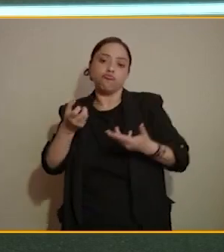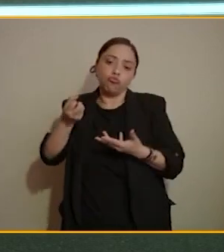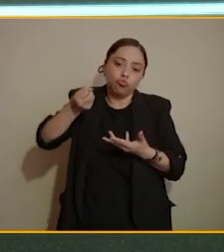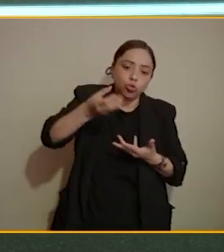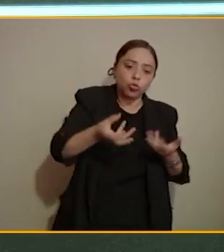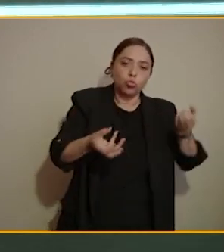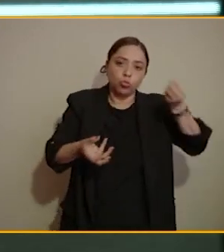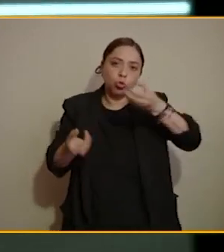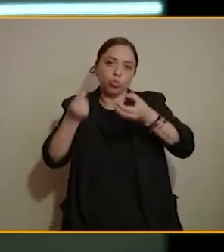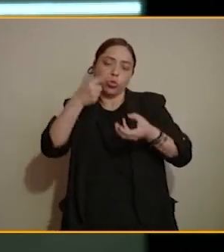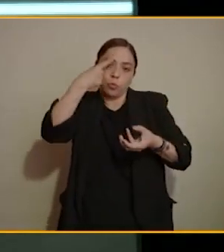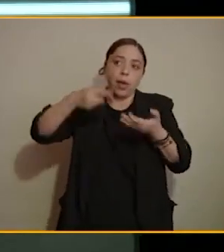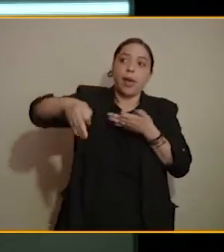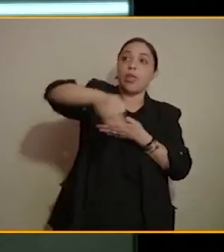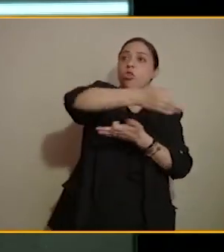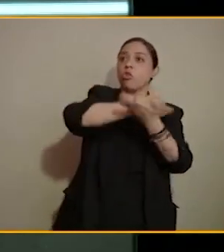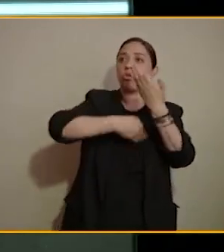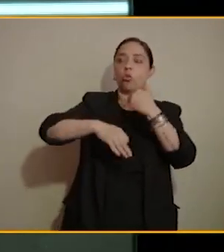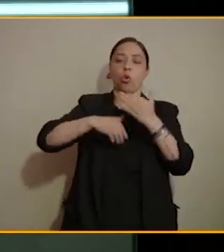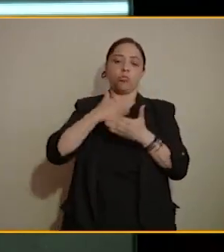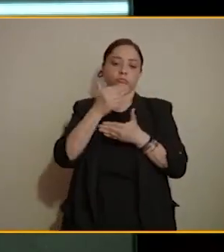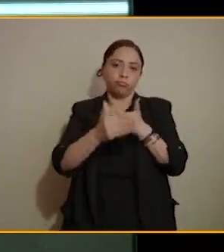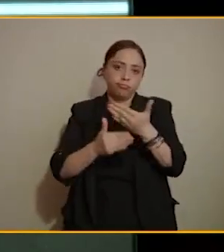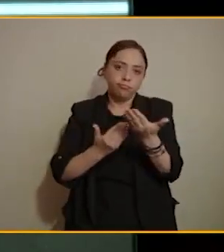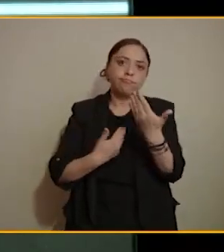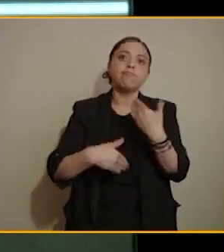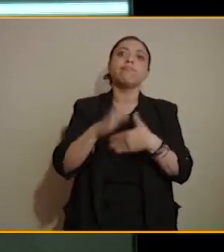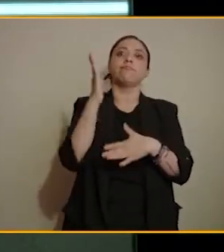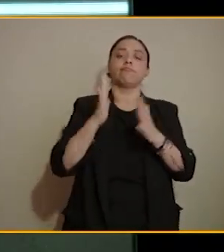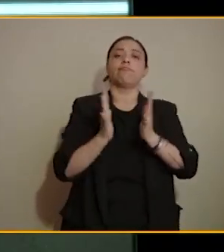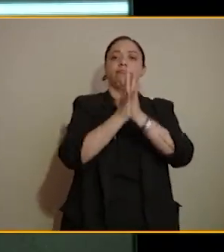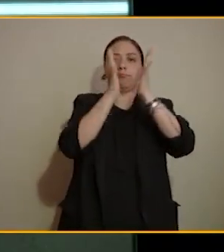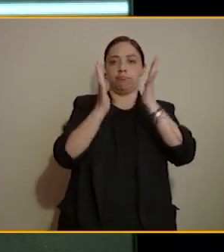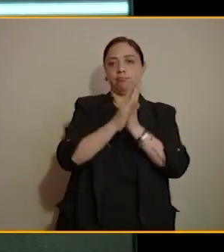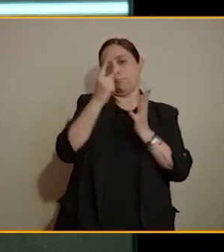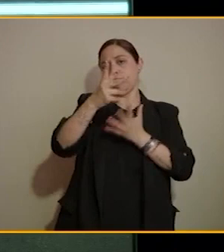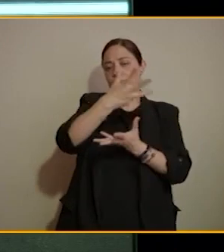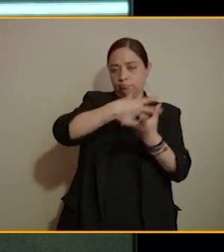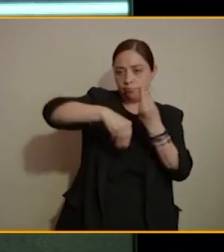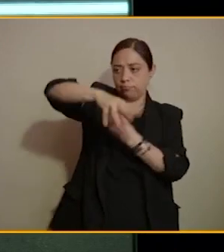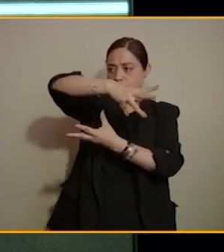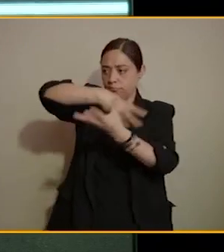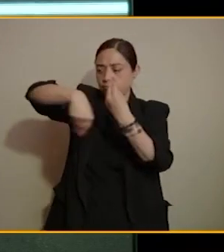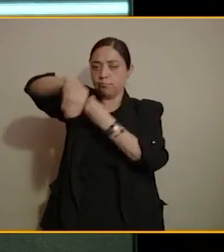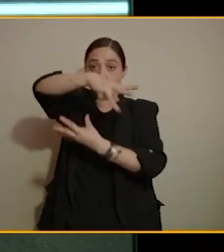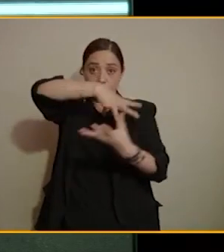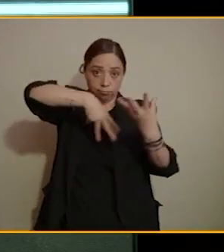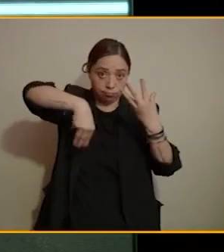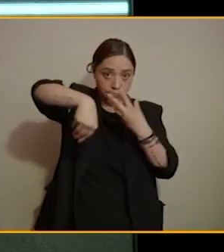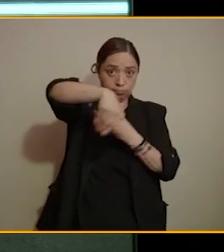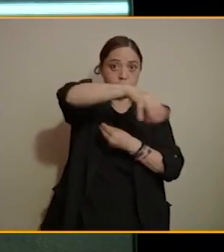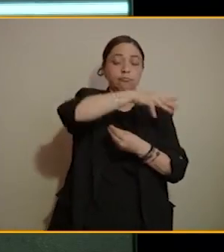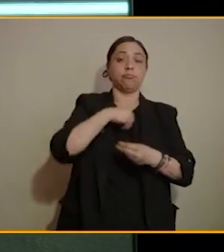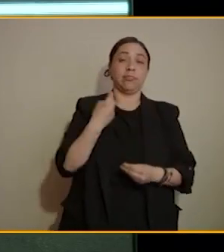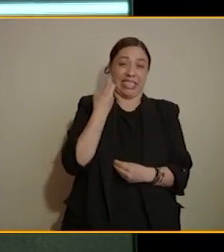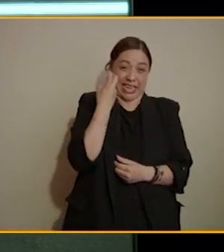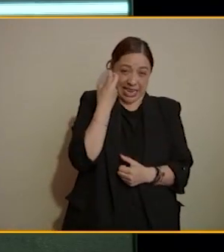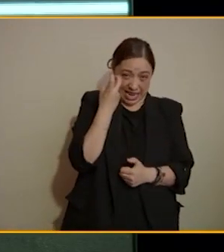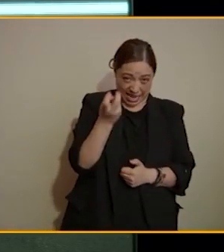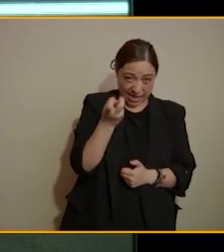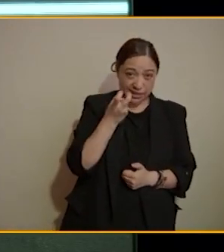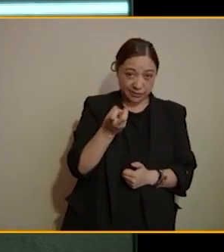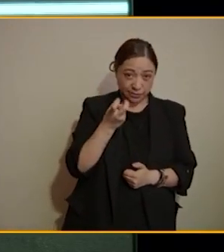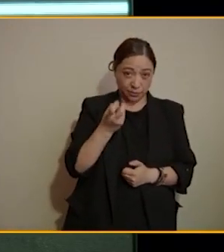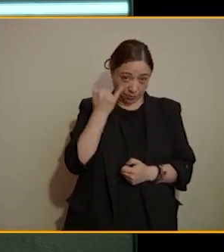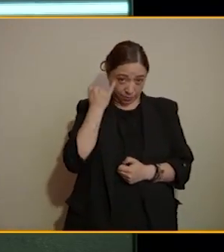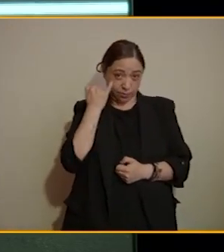en conjunto crezcamos esta participación económica de estas unidades productivas. Ahí, esa idea